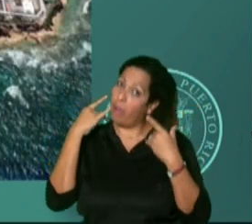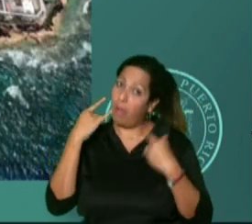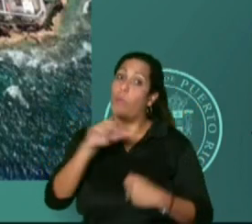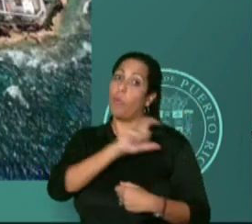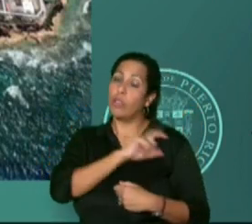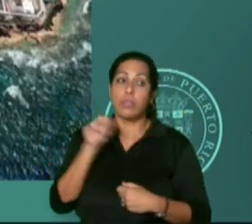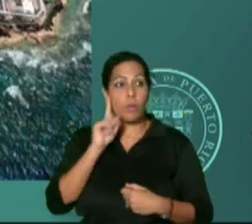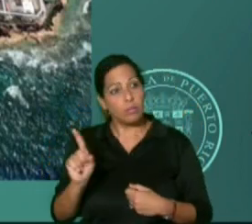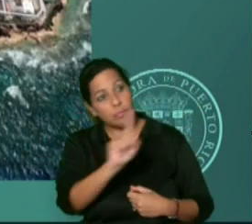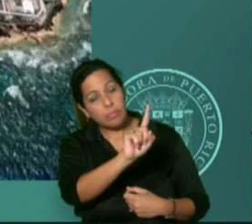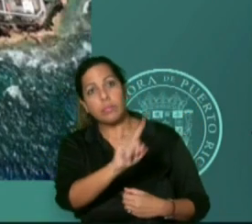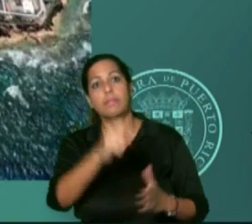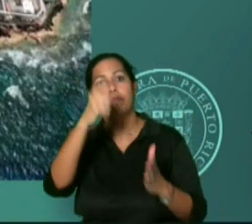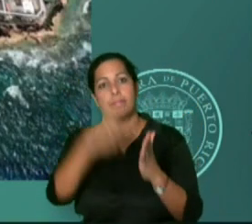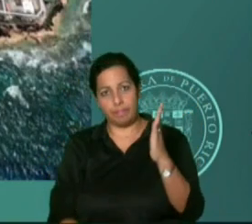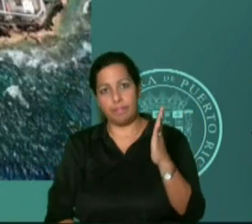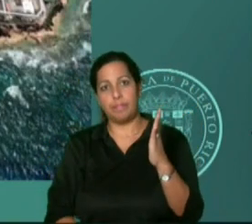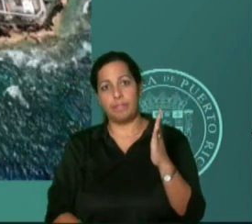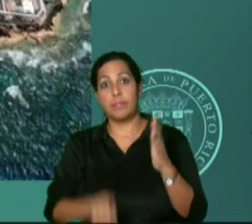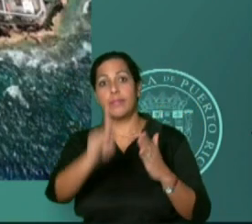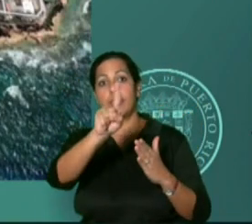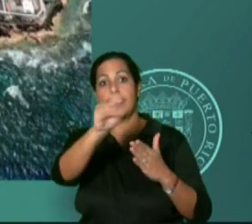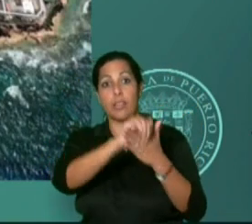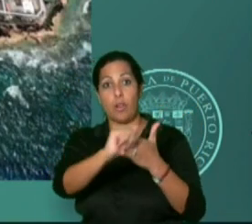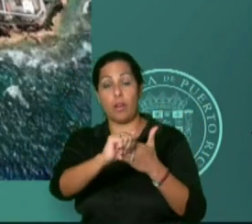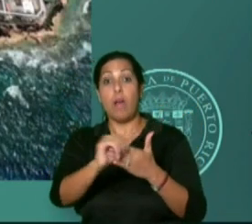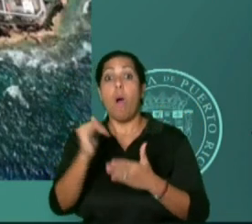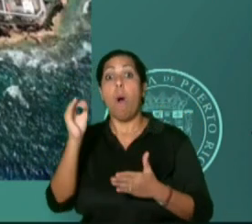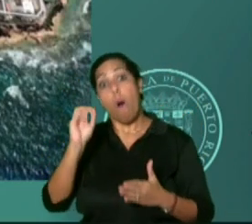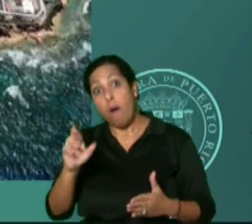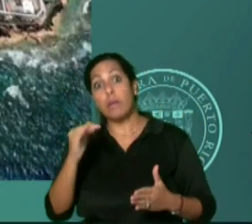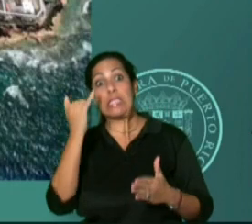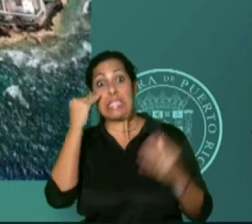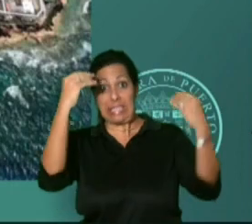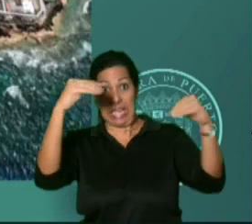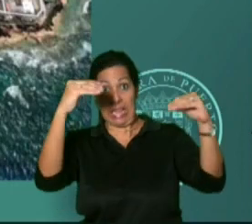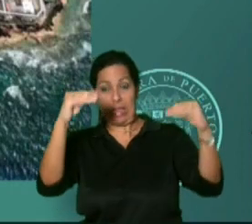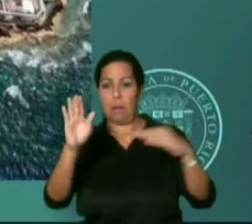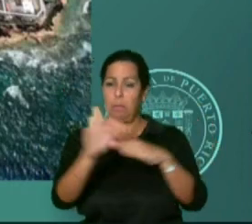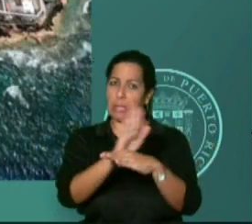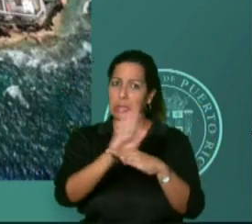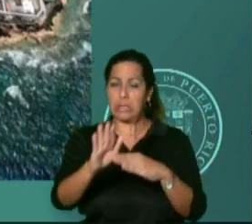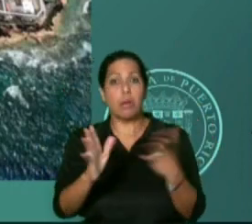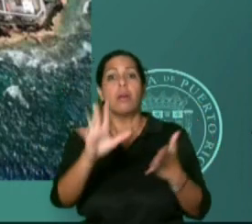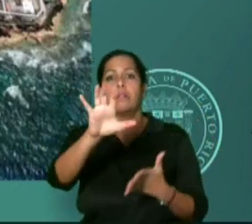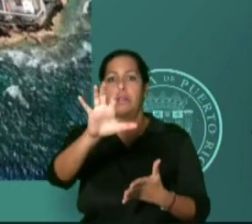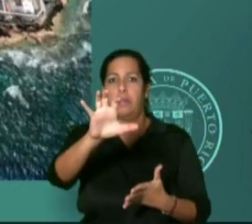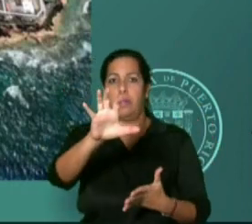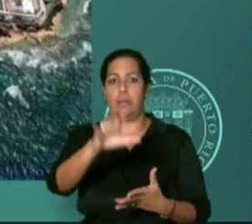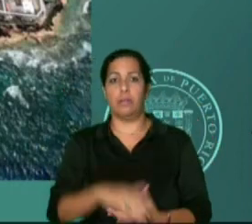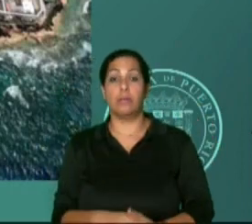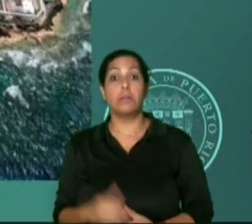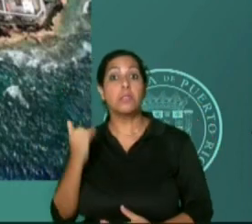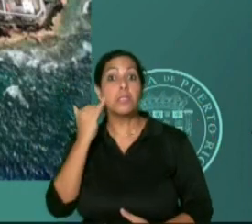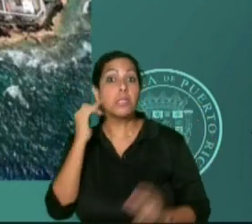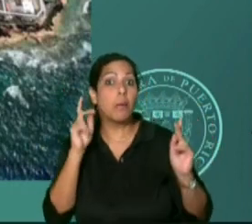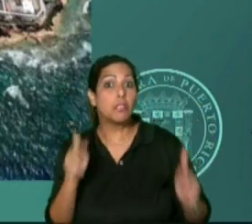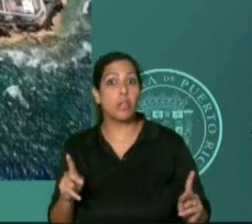a la multa de $100 o de 500 si es un establecimiento. Y aquellas personas que sean turistas o que de alguna